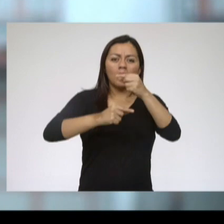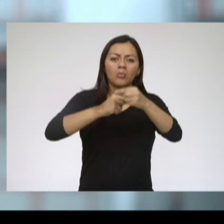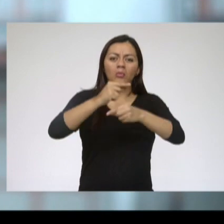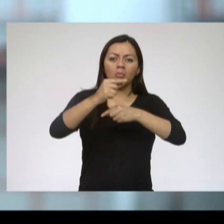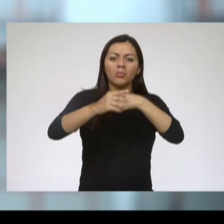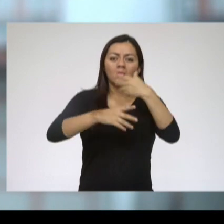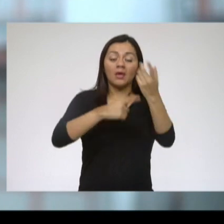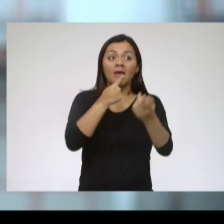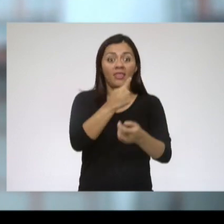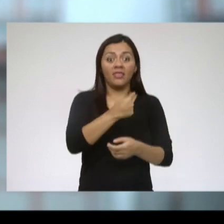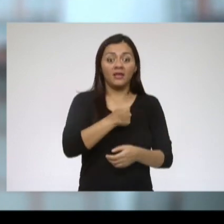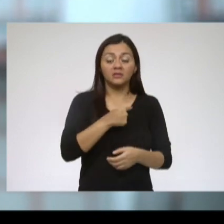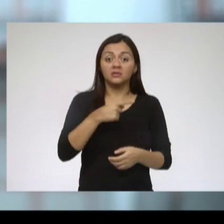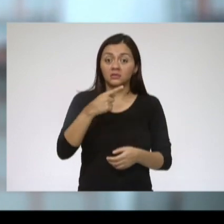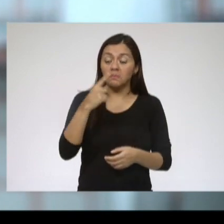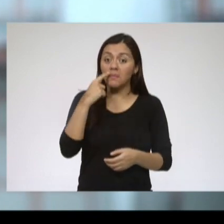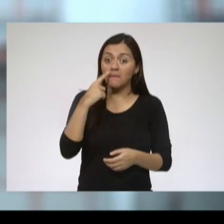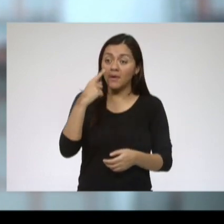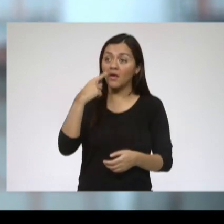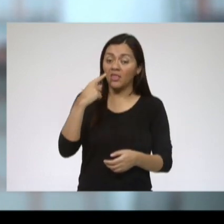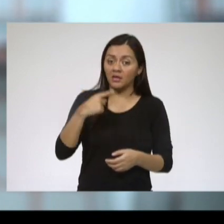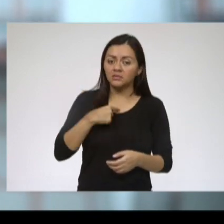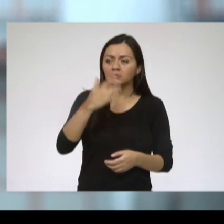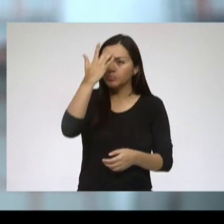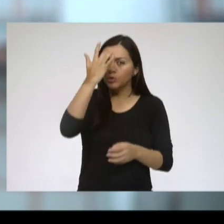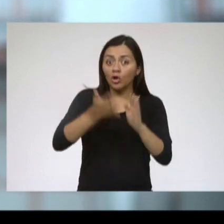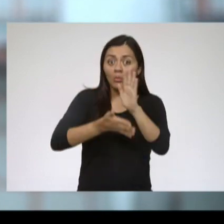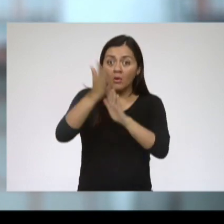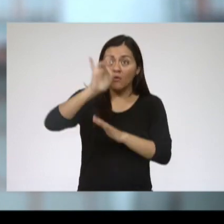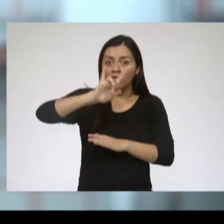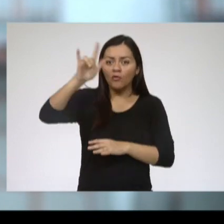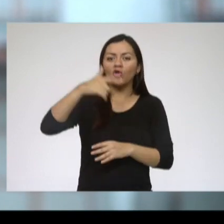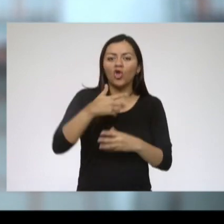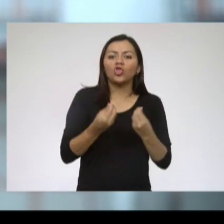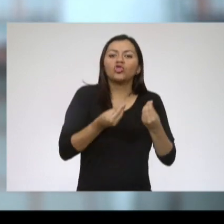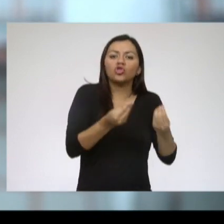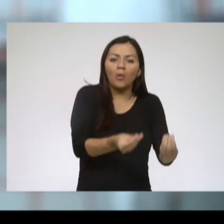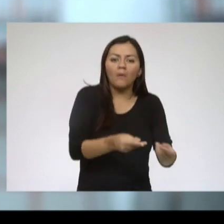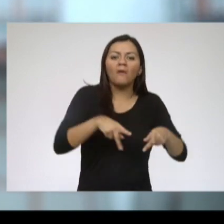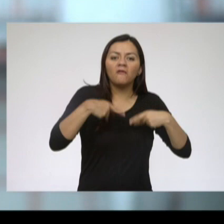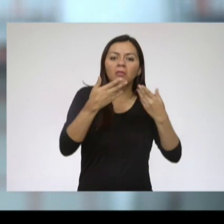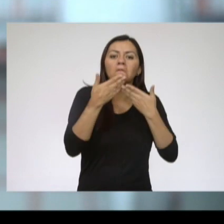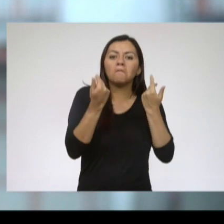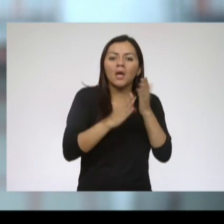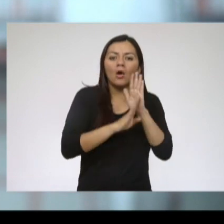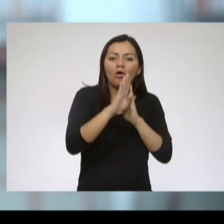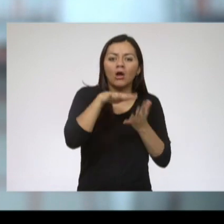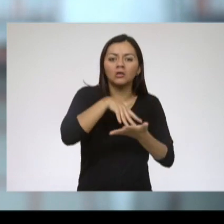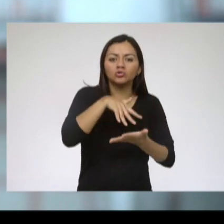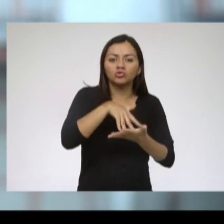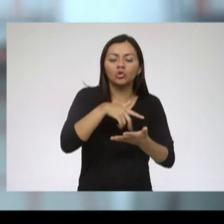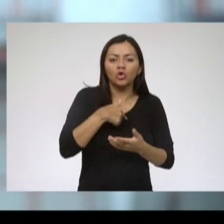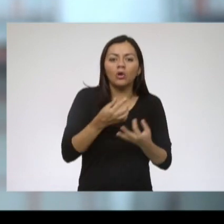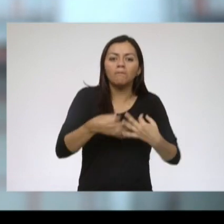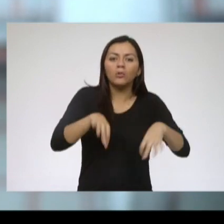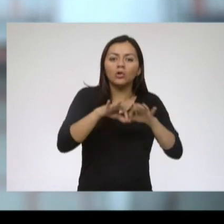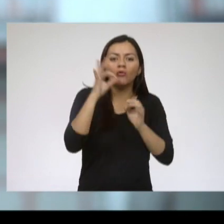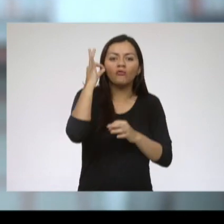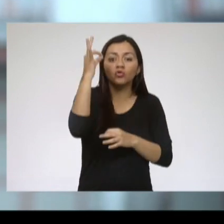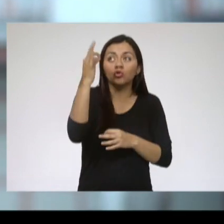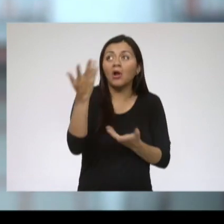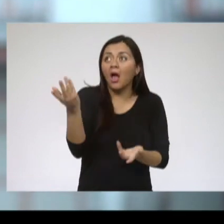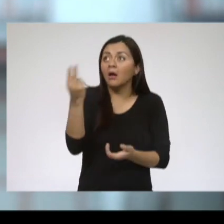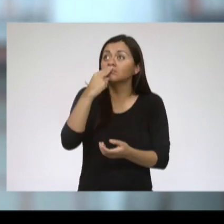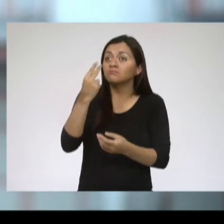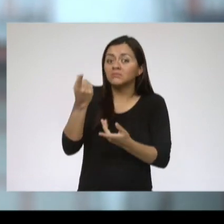ellos me dijeron. O sea, nosotros nos fuimos, ¿por qué? Porque queremos darte un estudio, porque nos importa tu futuro. Entonces yo